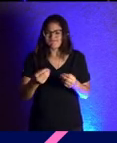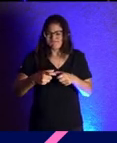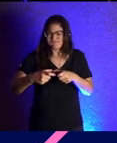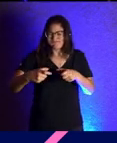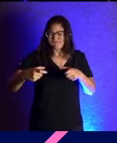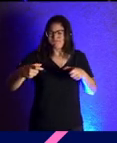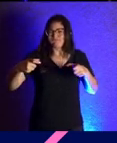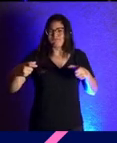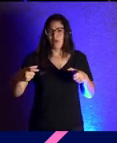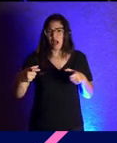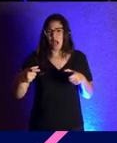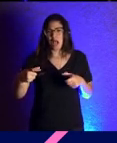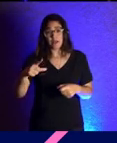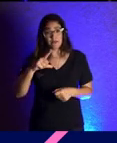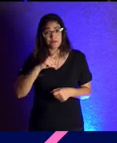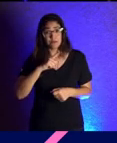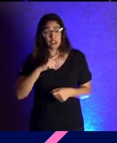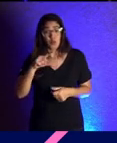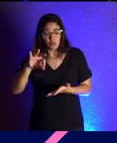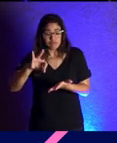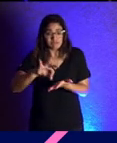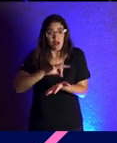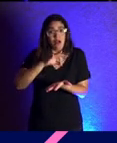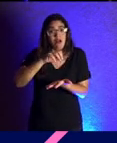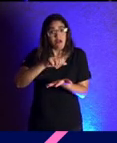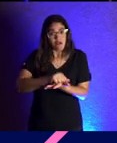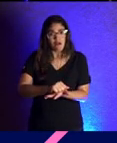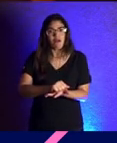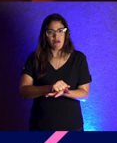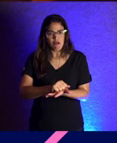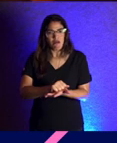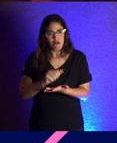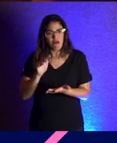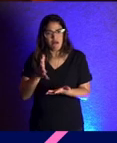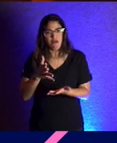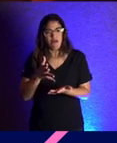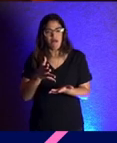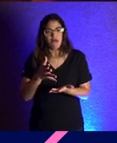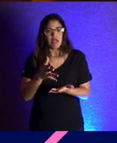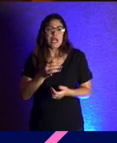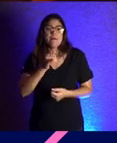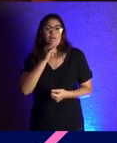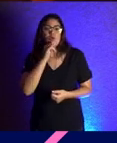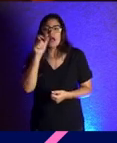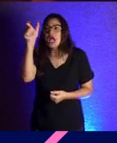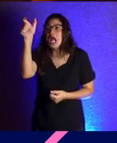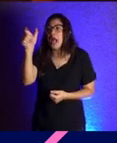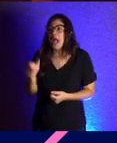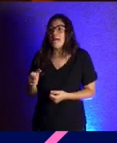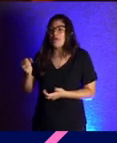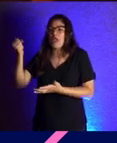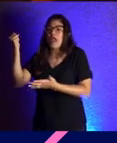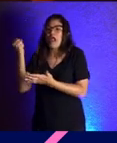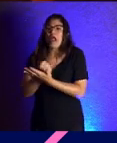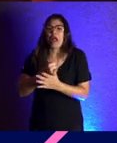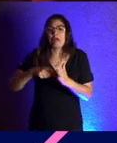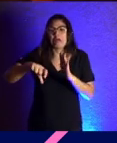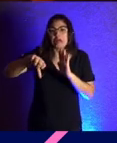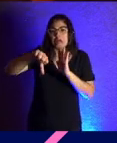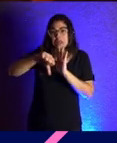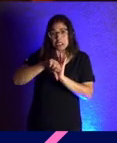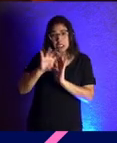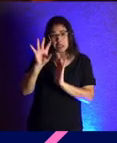registro que se actualiza como ustedes que tienen porque si ya tienen esa evidencia pero por otro